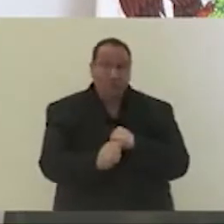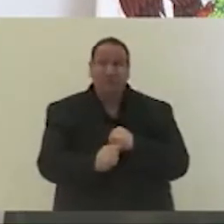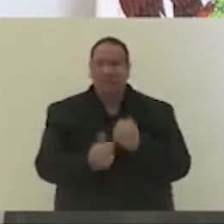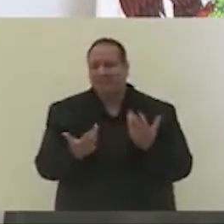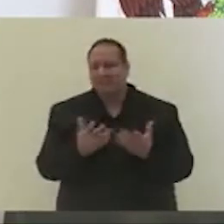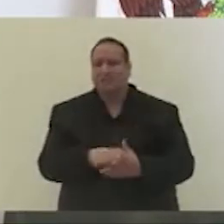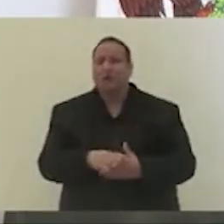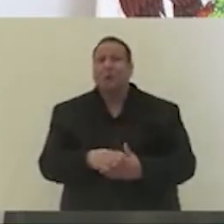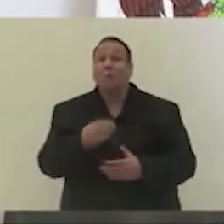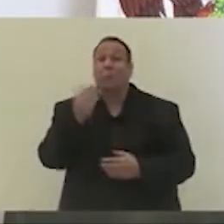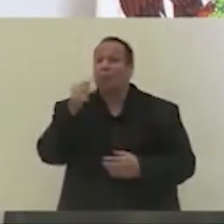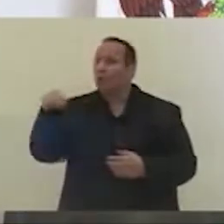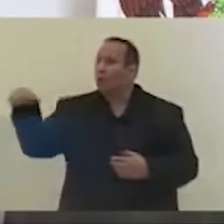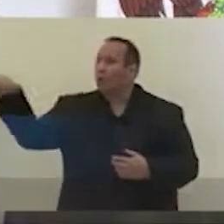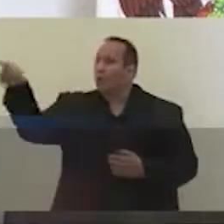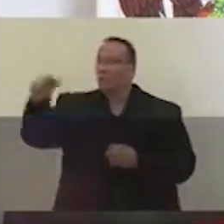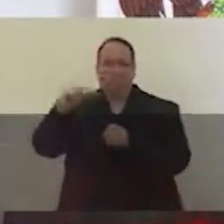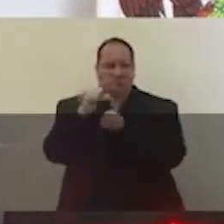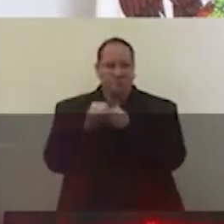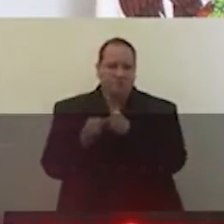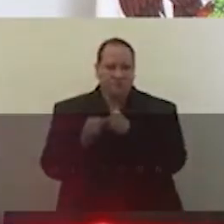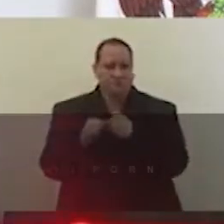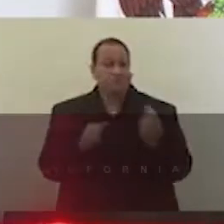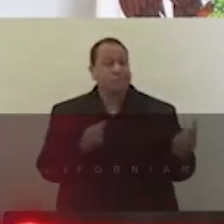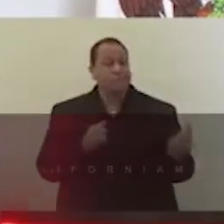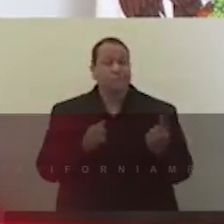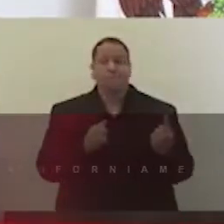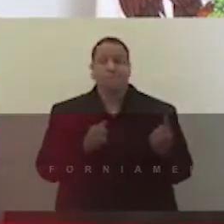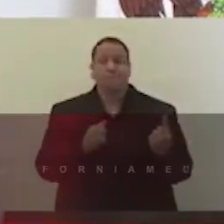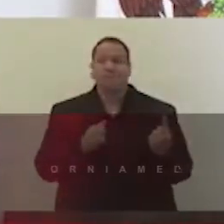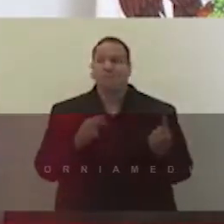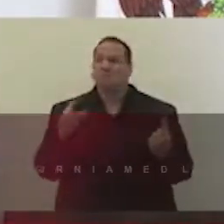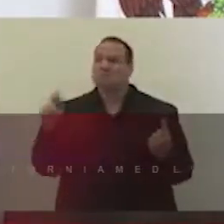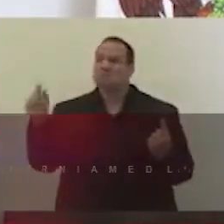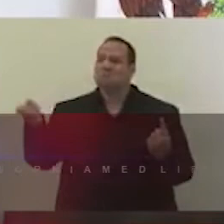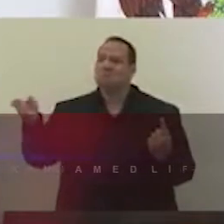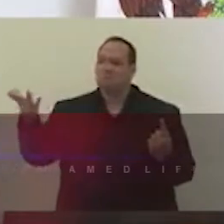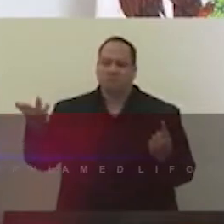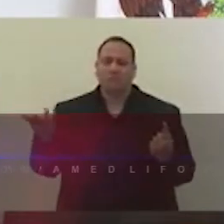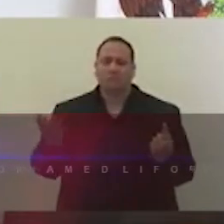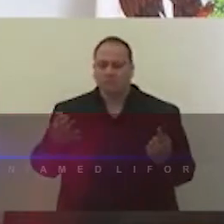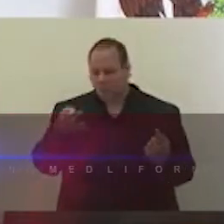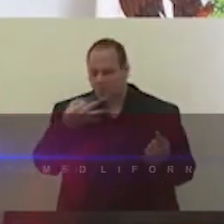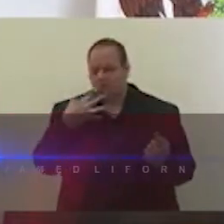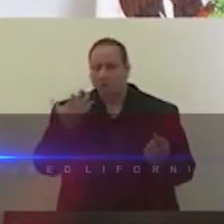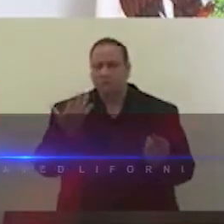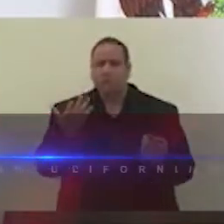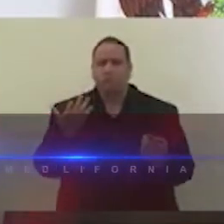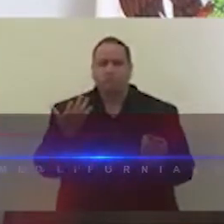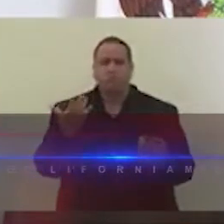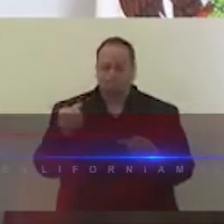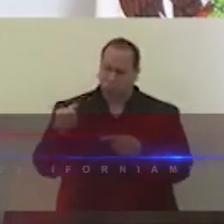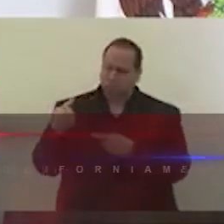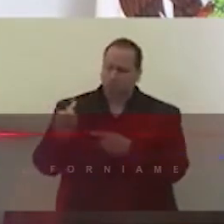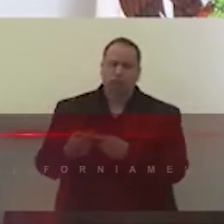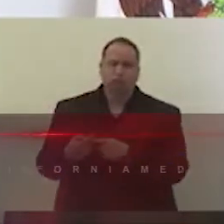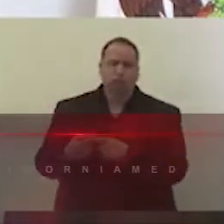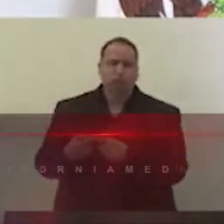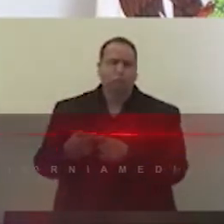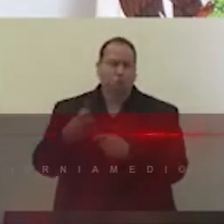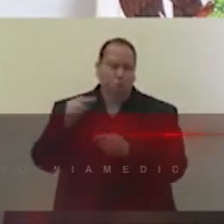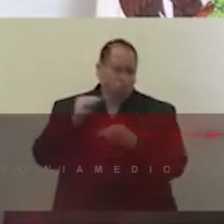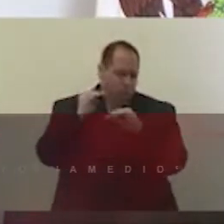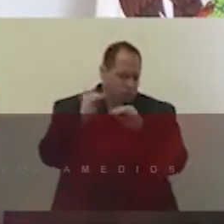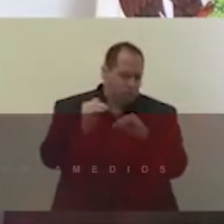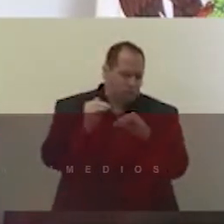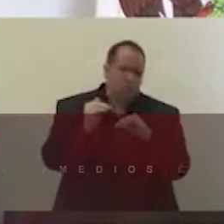muchos médicos que no aceptaban esta situación, pero hasta este momento no ha sido una